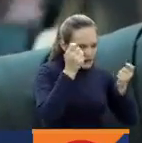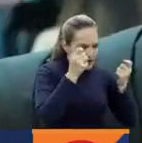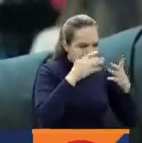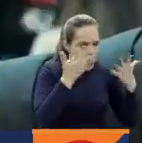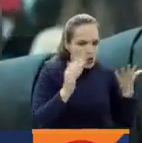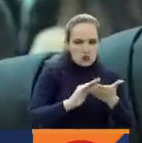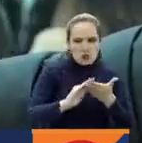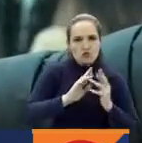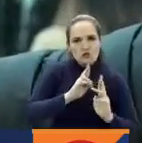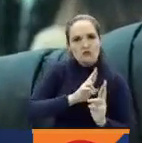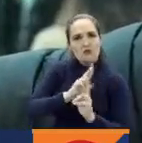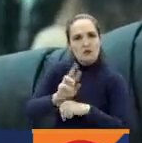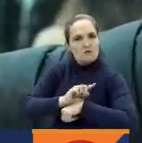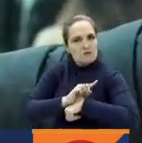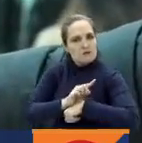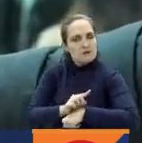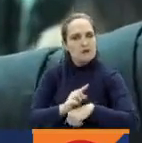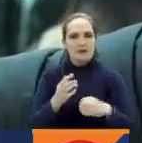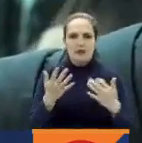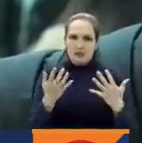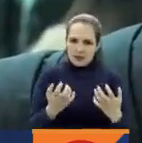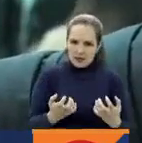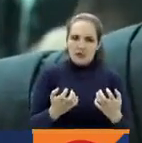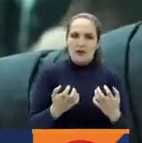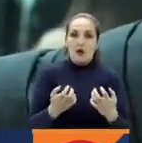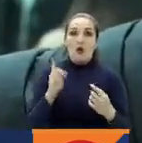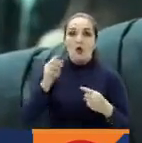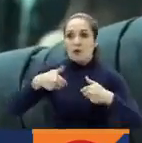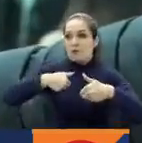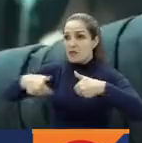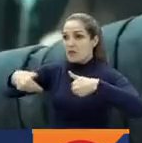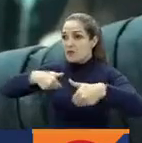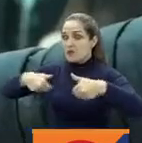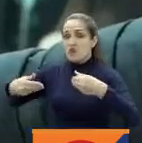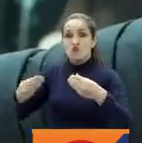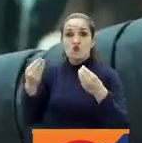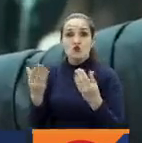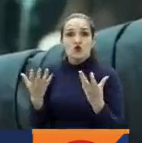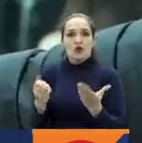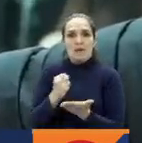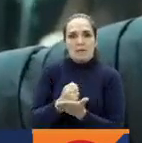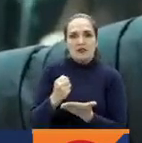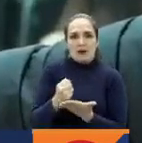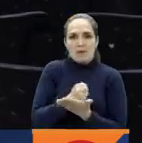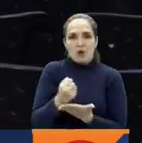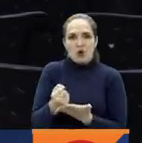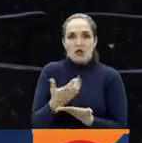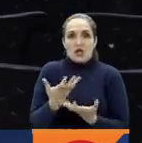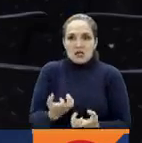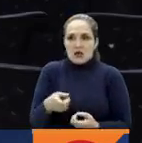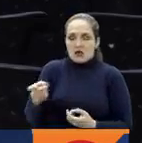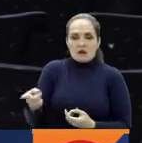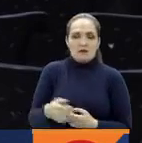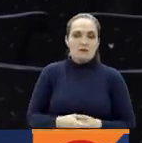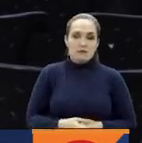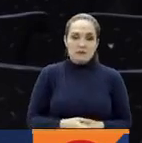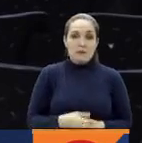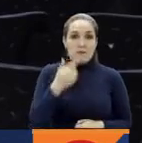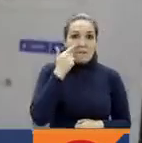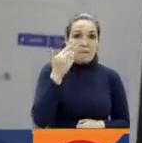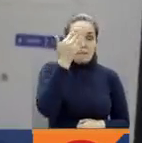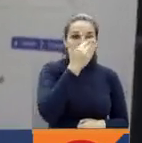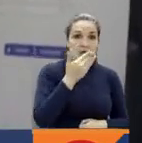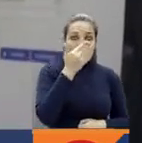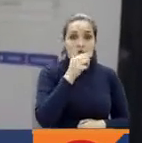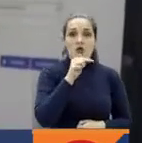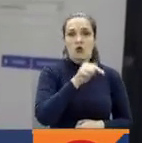resolver de manera inmediata toda esta demanda tan alta que tenemos de solicitudes de expedición de pasaportes. El plan piloto incluye